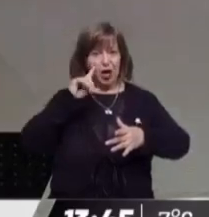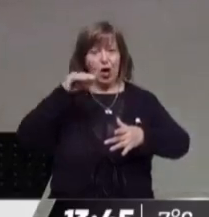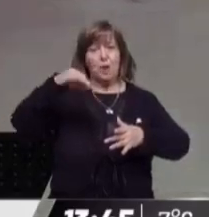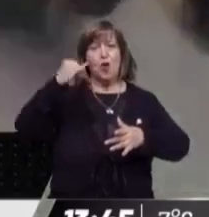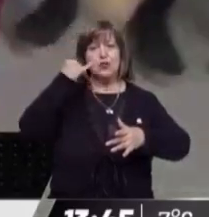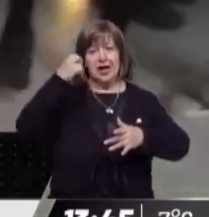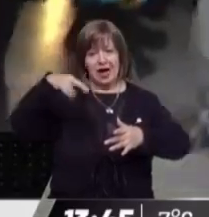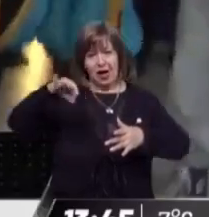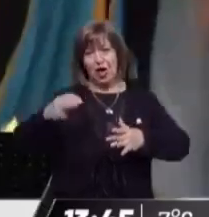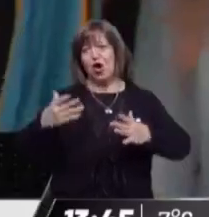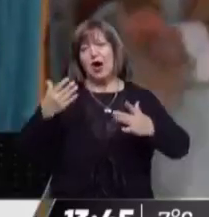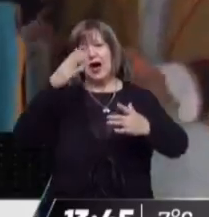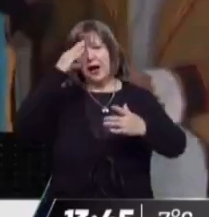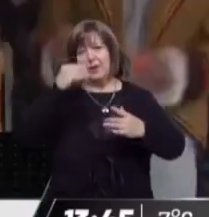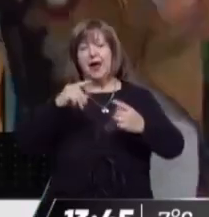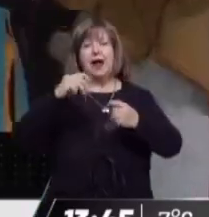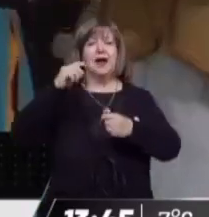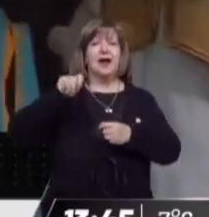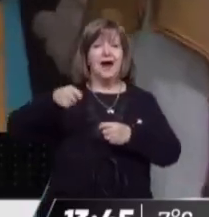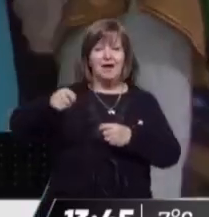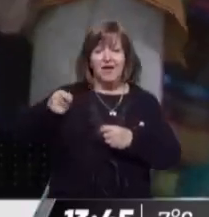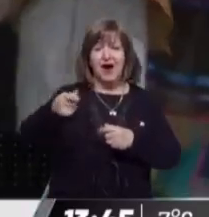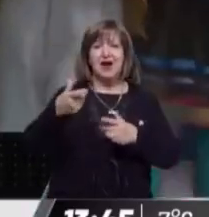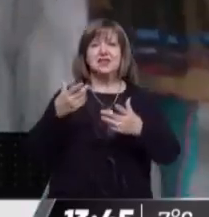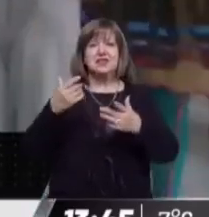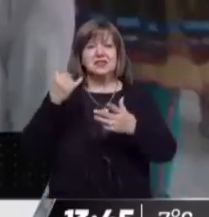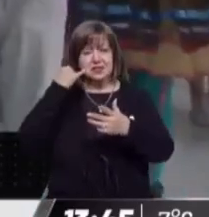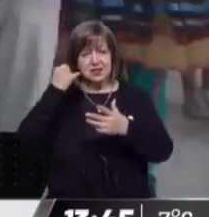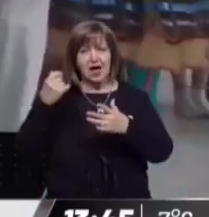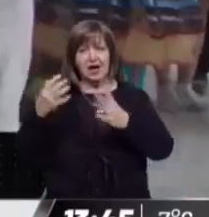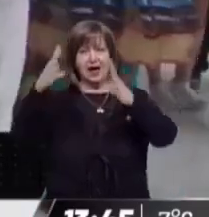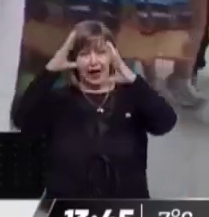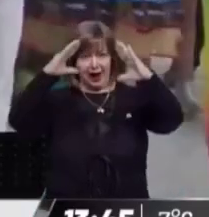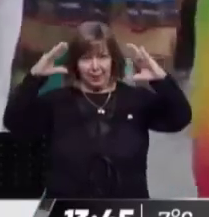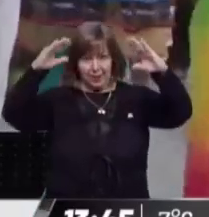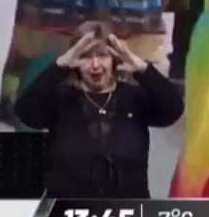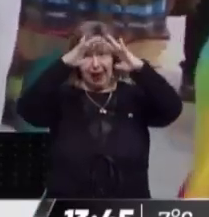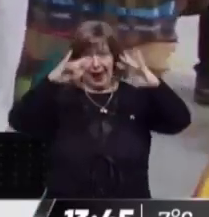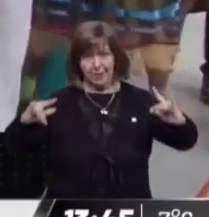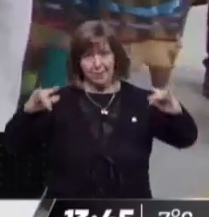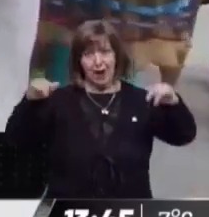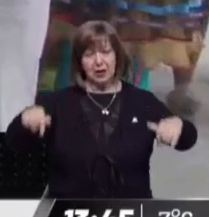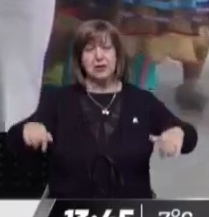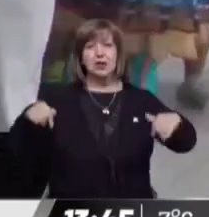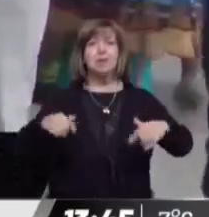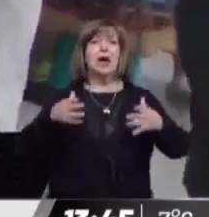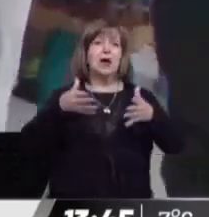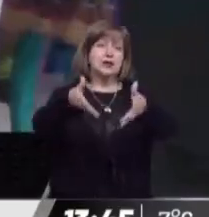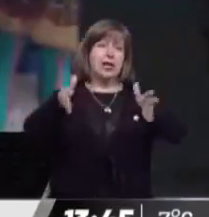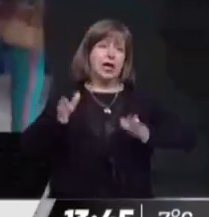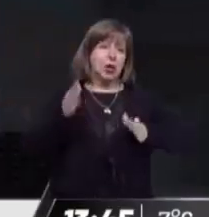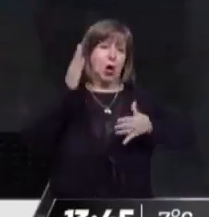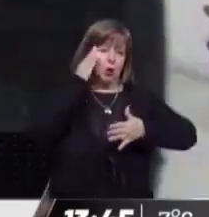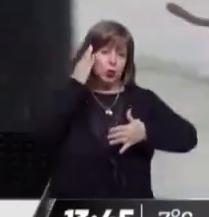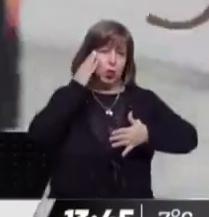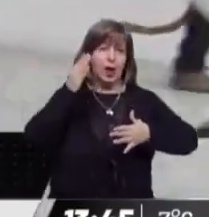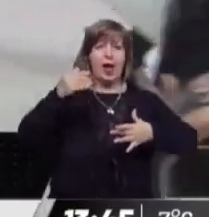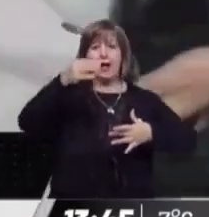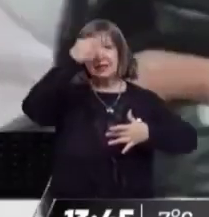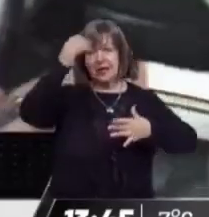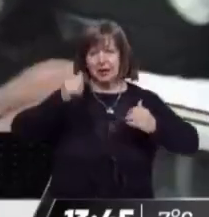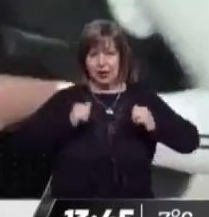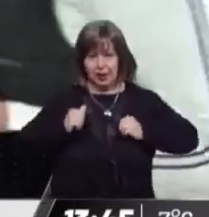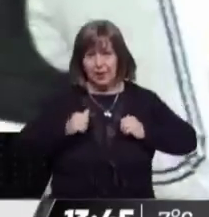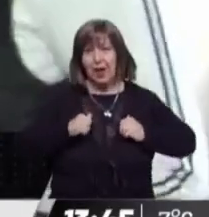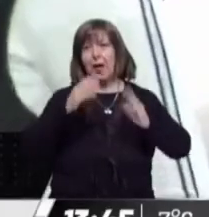de Alvear, de La Valle, el Carrumante con entrada gratuita. Pero en Centro Cultural Le Parc, Teatro Independencia,